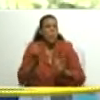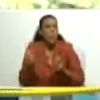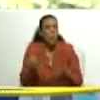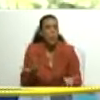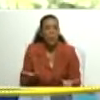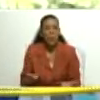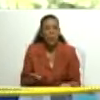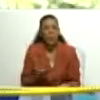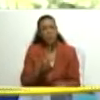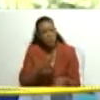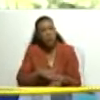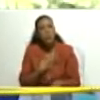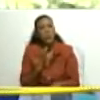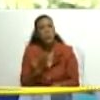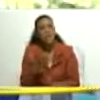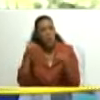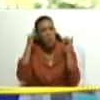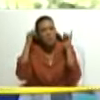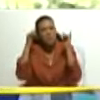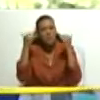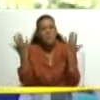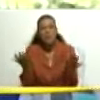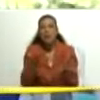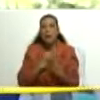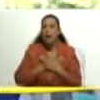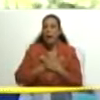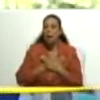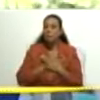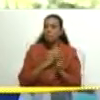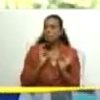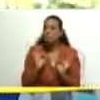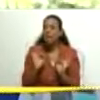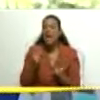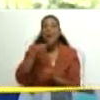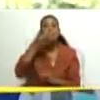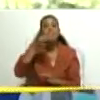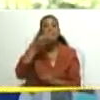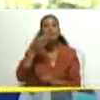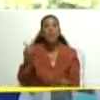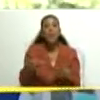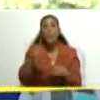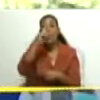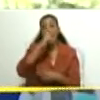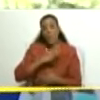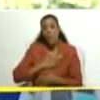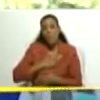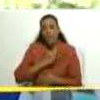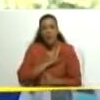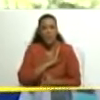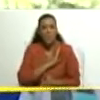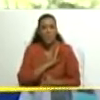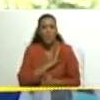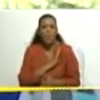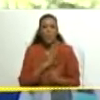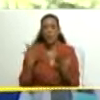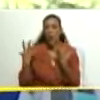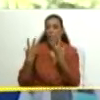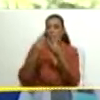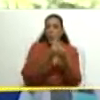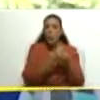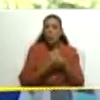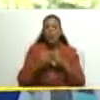Y le dije, quiero celebrar y pasar la tarde de mi cumpleaños con